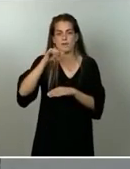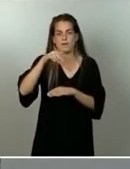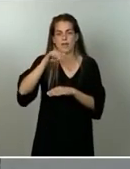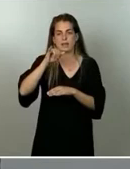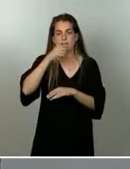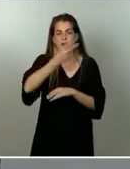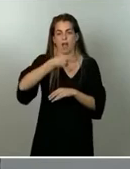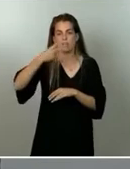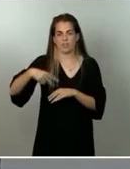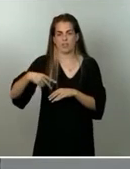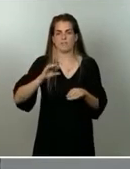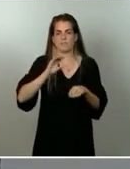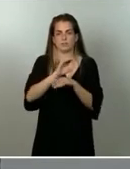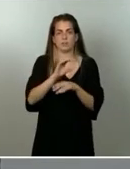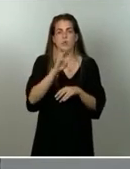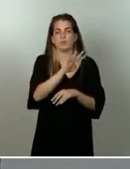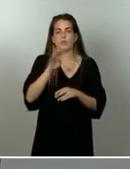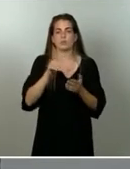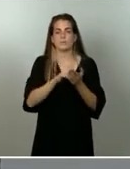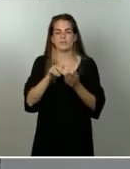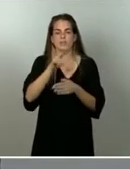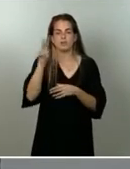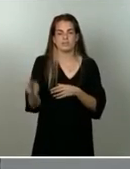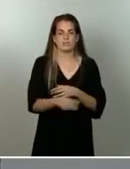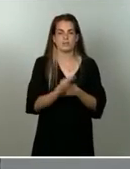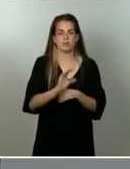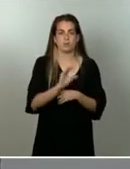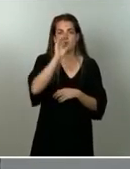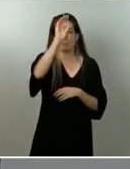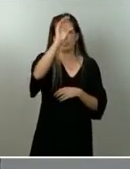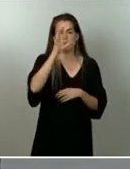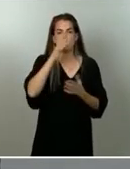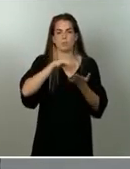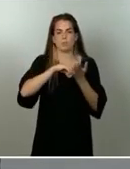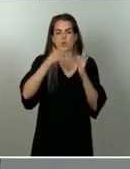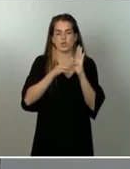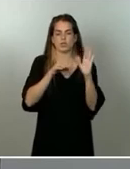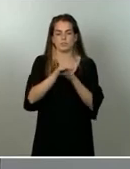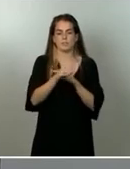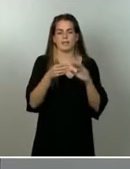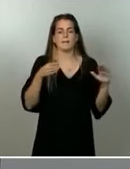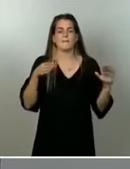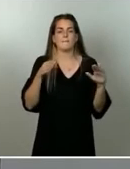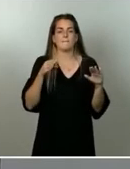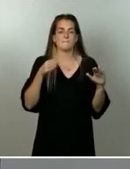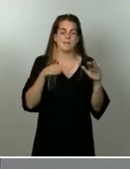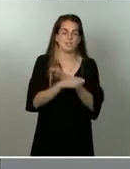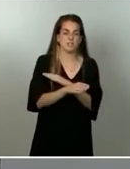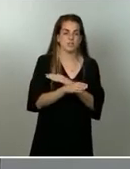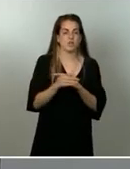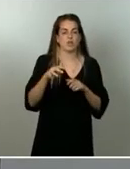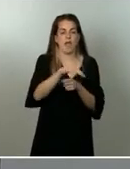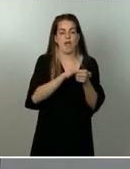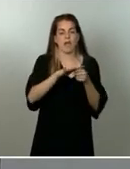44 millones de euros que se destinarán a proyectos de inversión básicamente en el área sanitaria y en el área